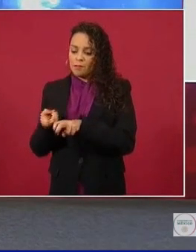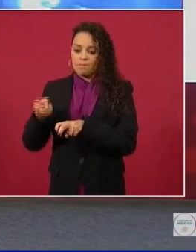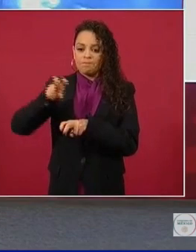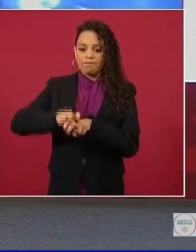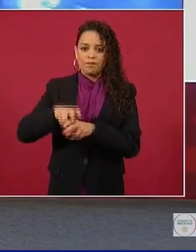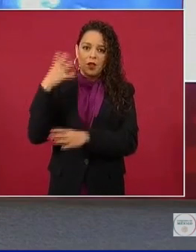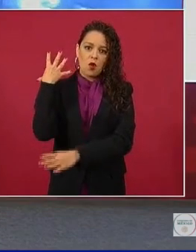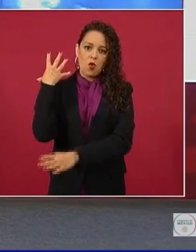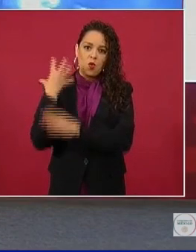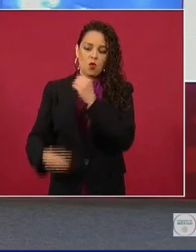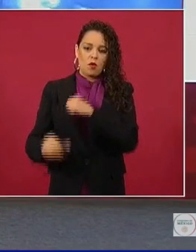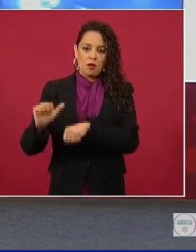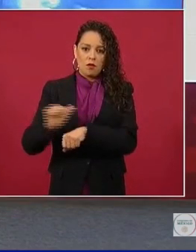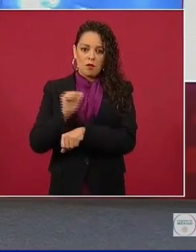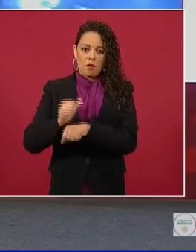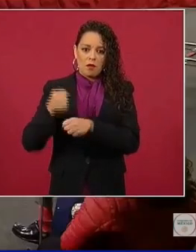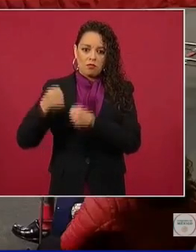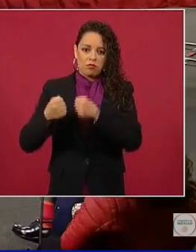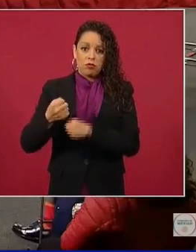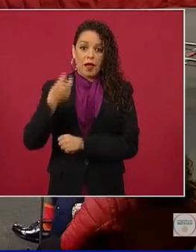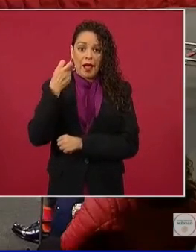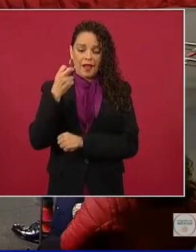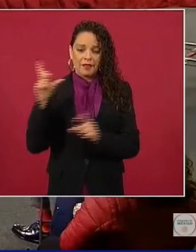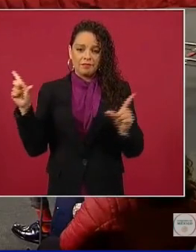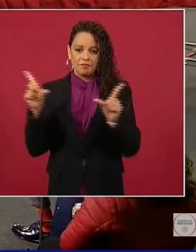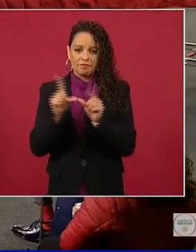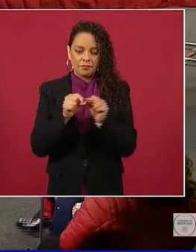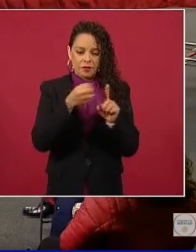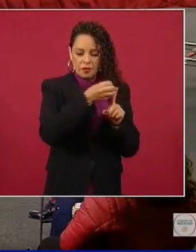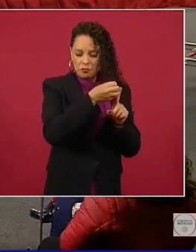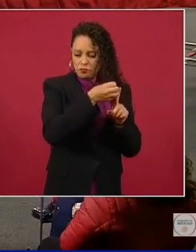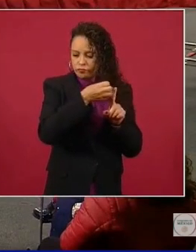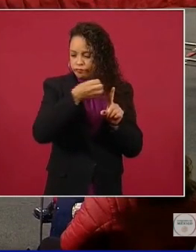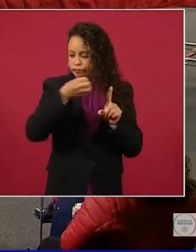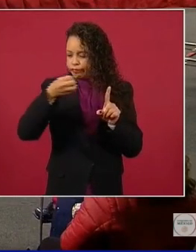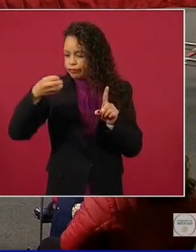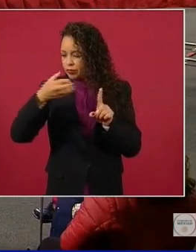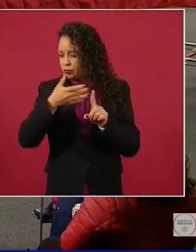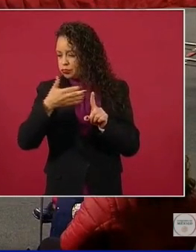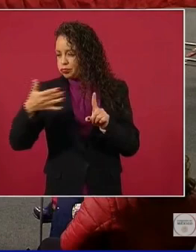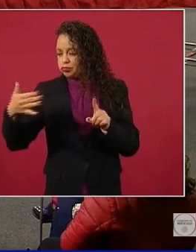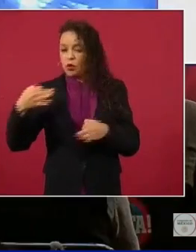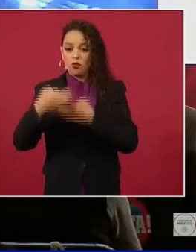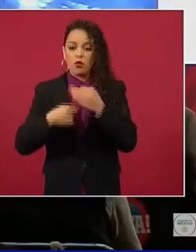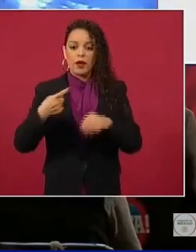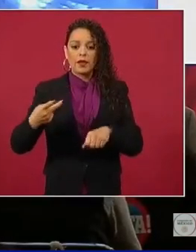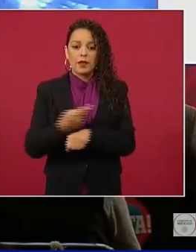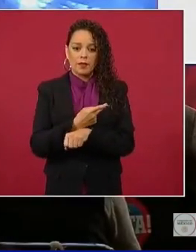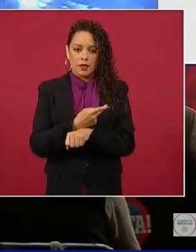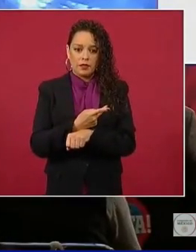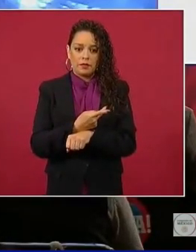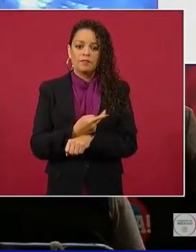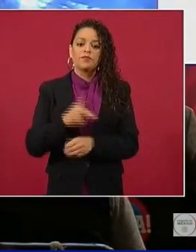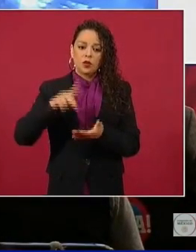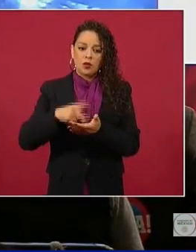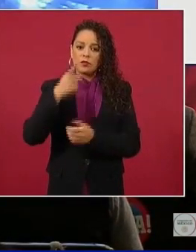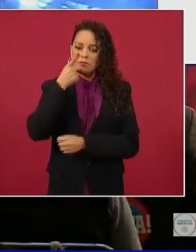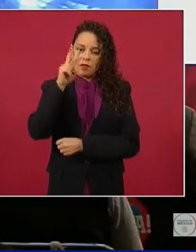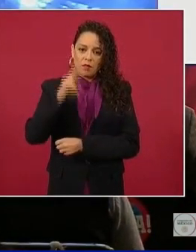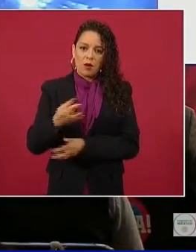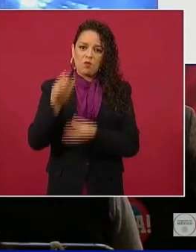es la toda la reconstrucción y reitera el agradecimiento a vecinos y sobre todo